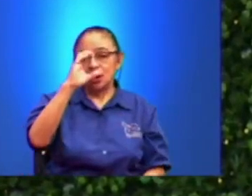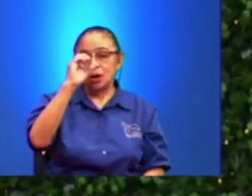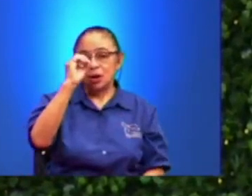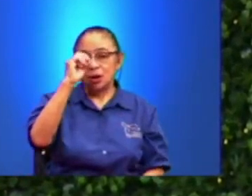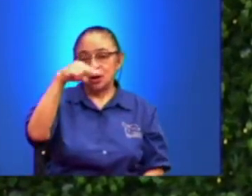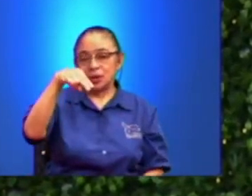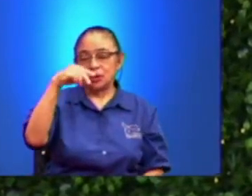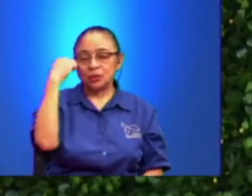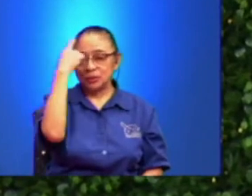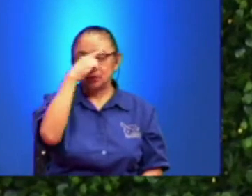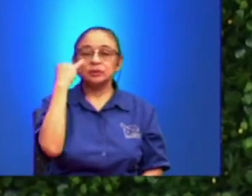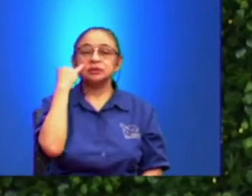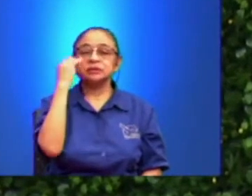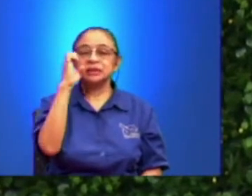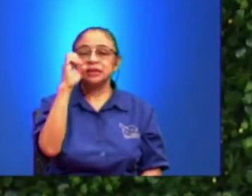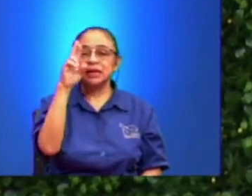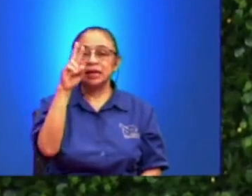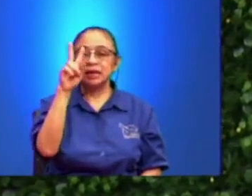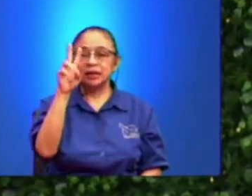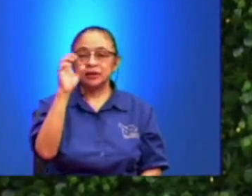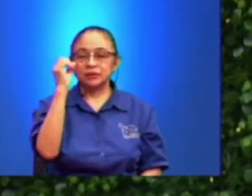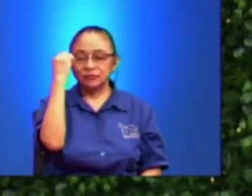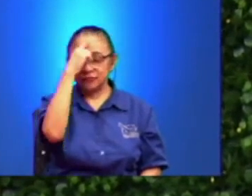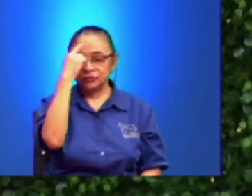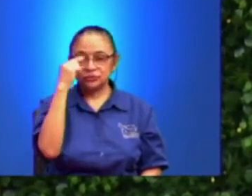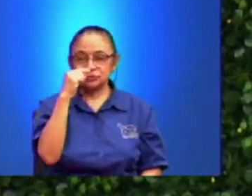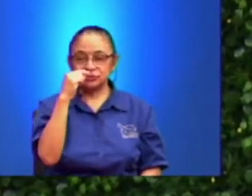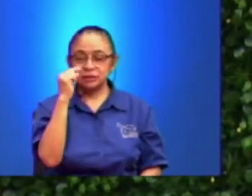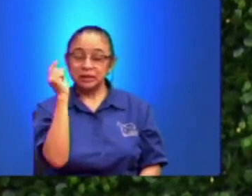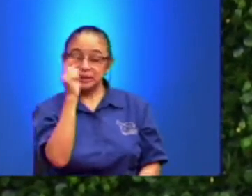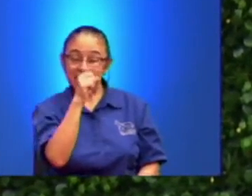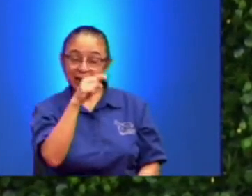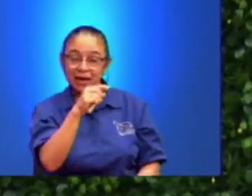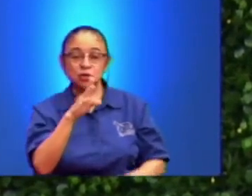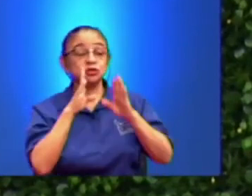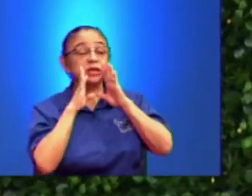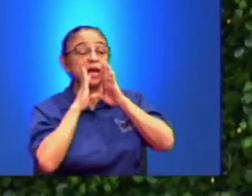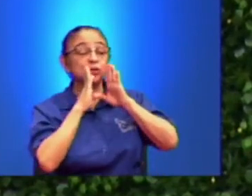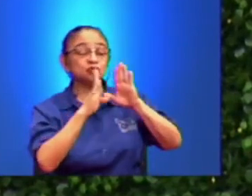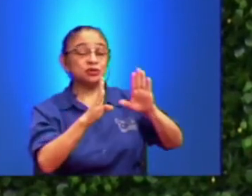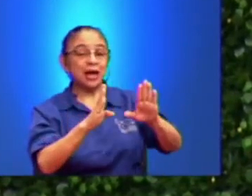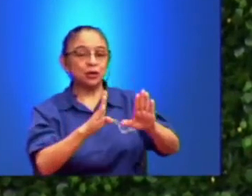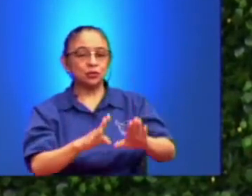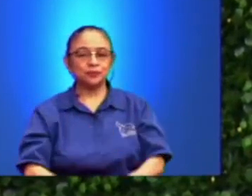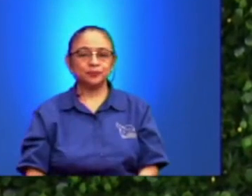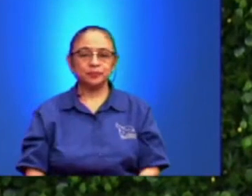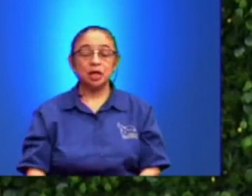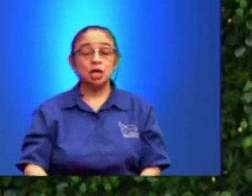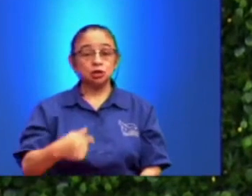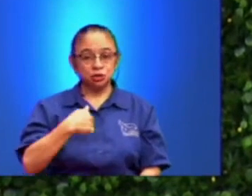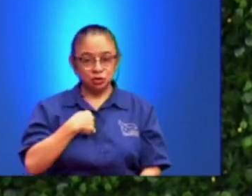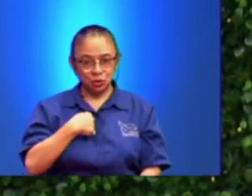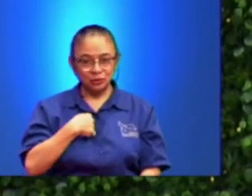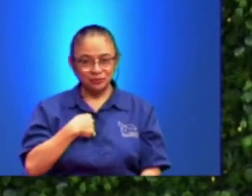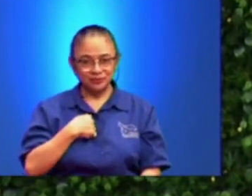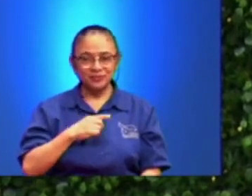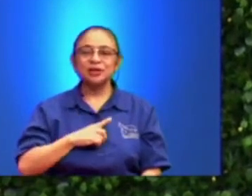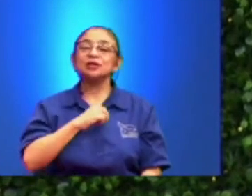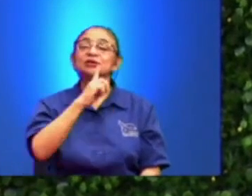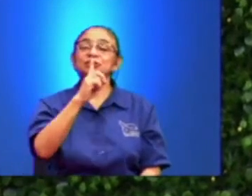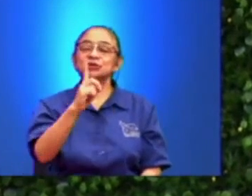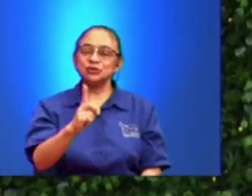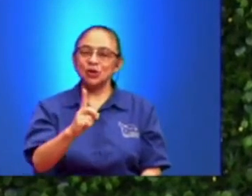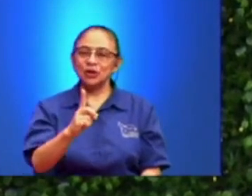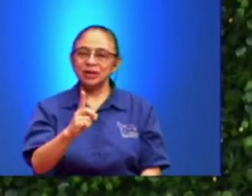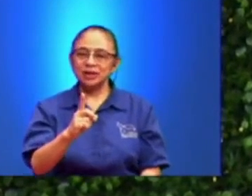quiso adorar a que el ángel le dijo el mundo no adora a dios yo soy conservó tuyo el